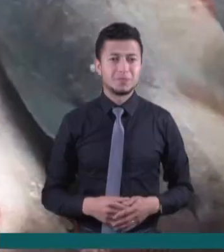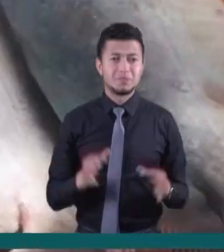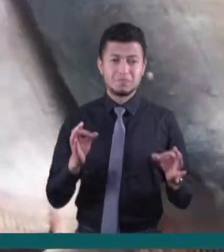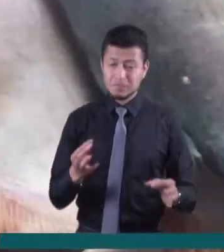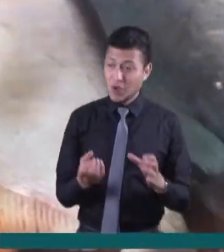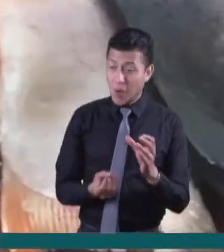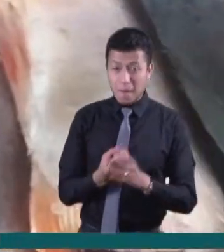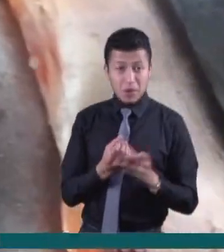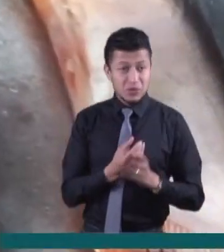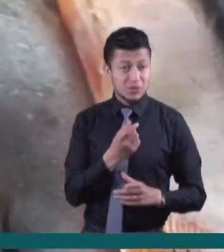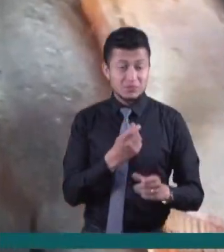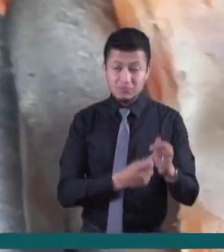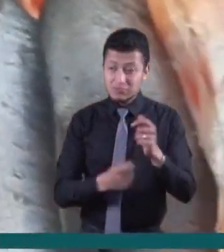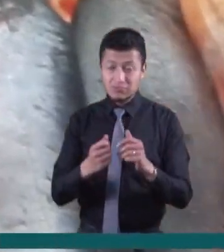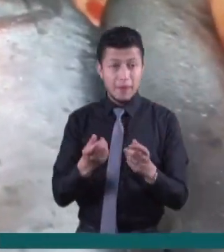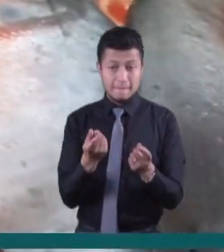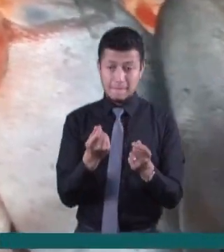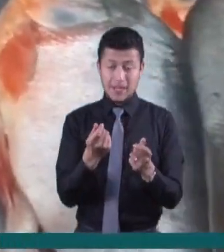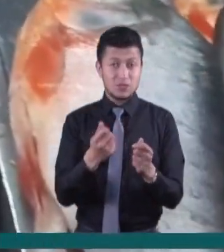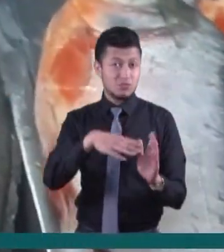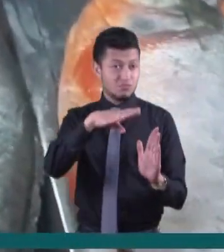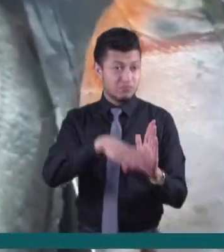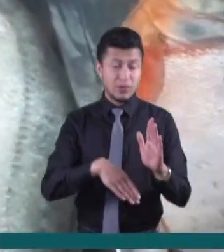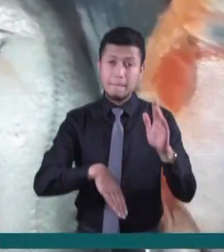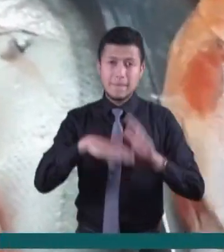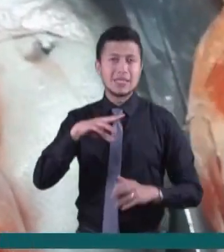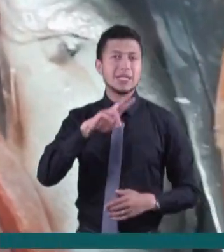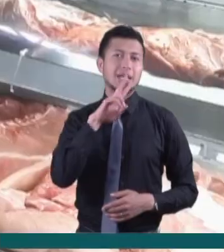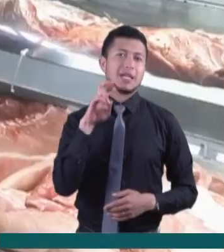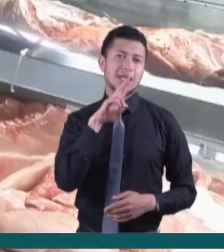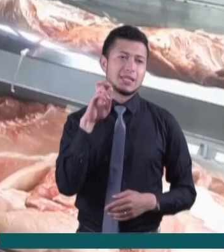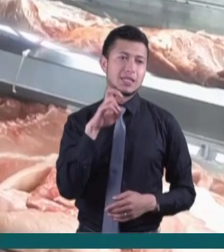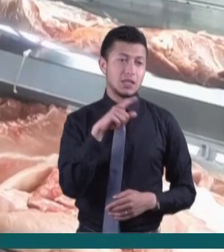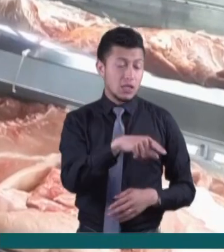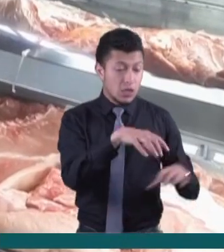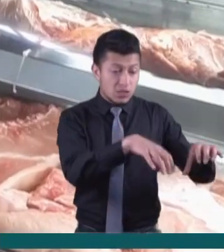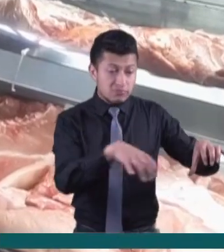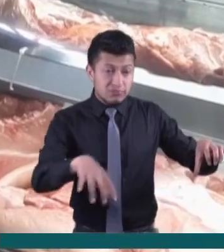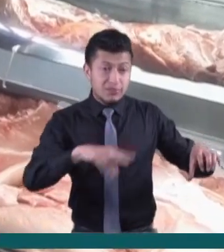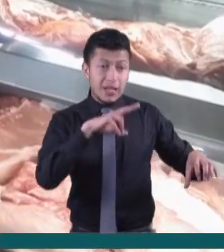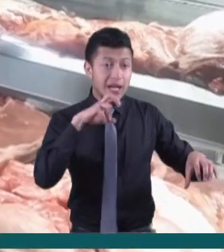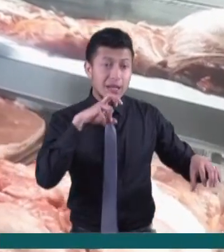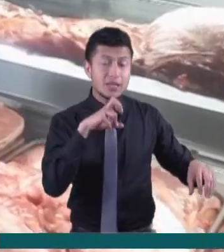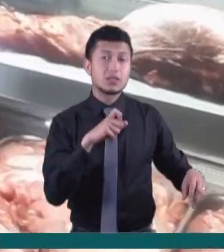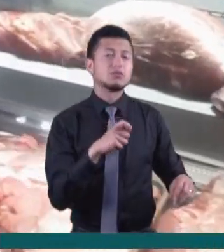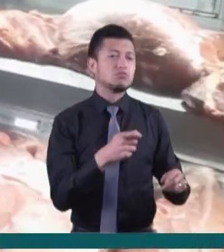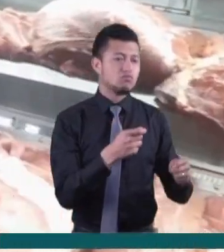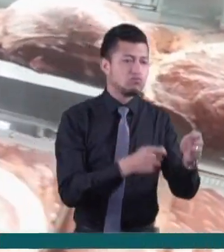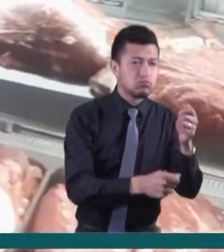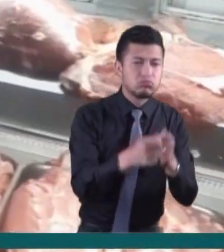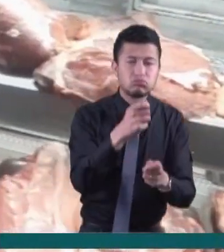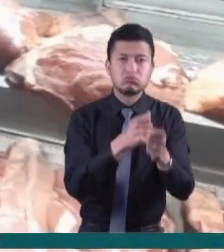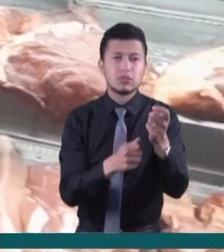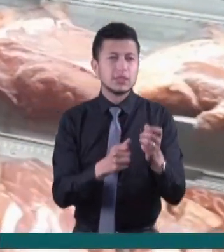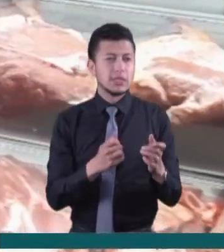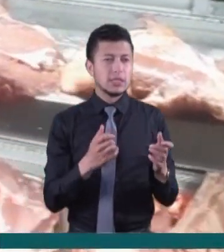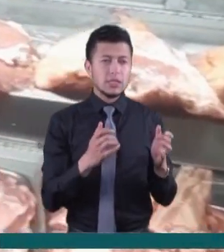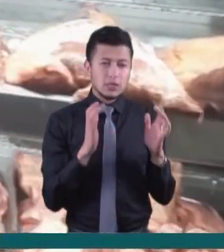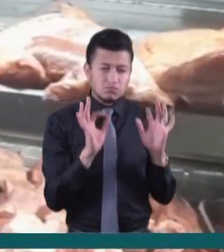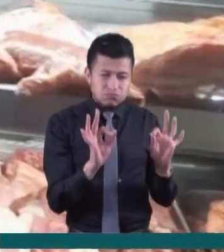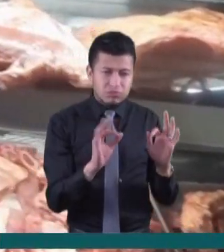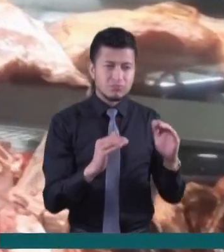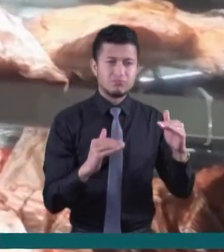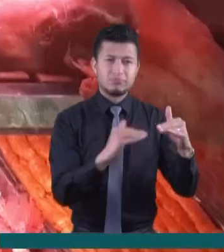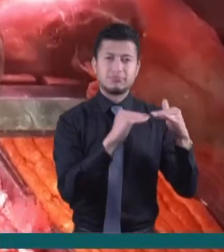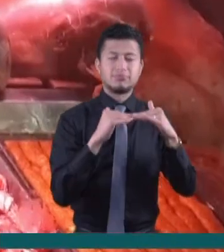económico. Sin duda, uno de los productos que más evidencian la diferencia en los precios es la carne, y que en la sección de cárnicos los expendedores tratan de